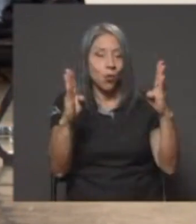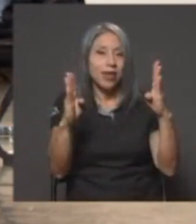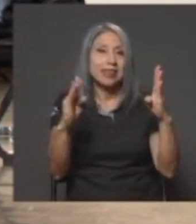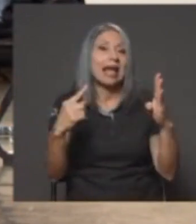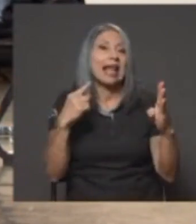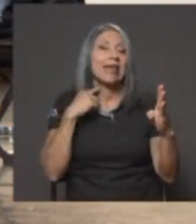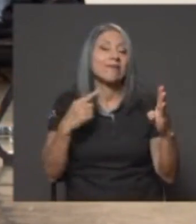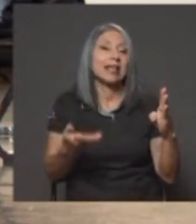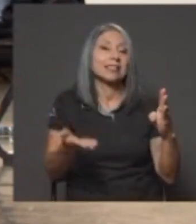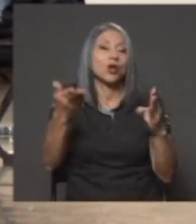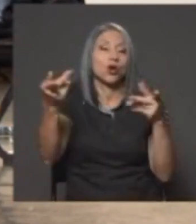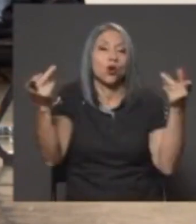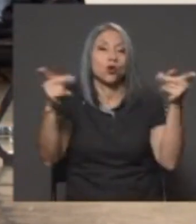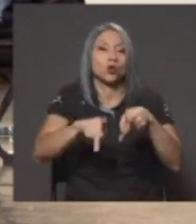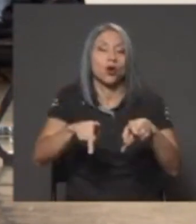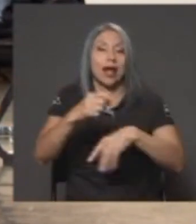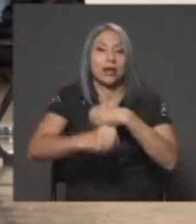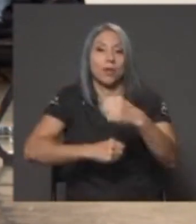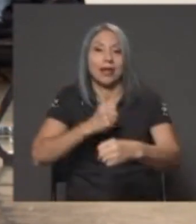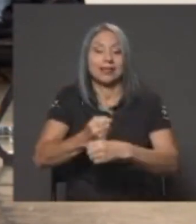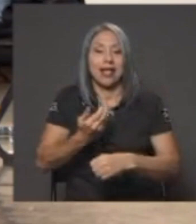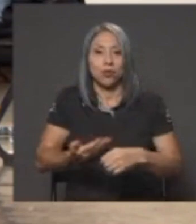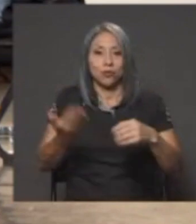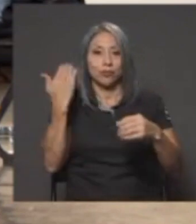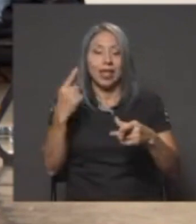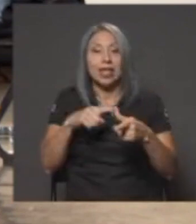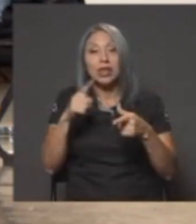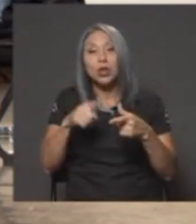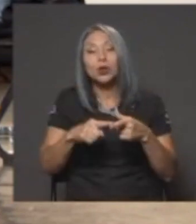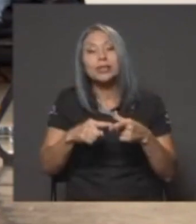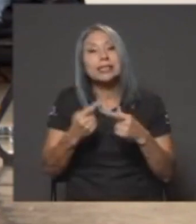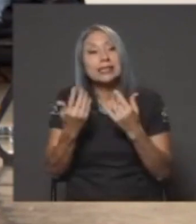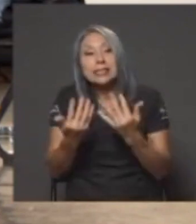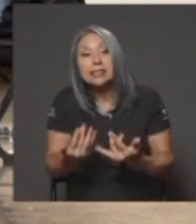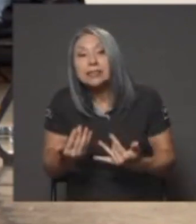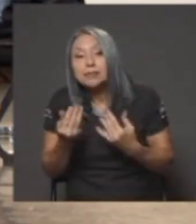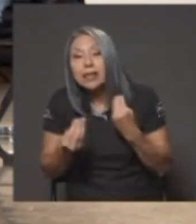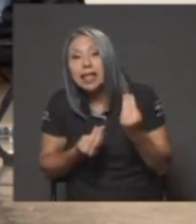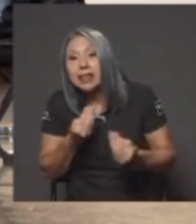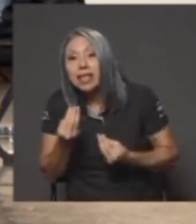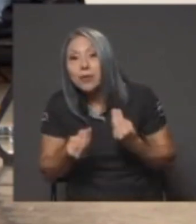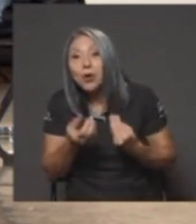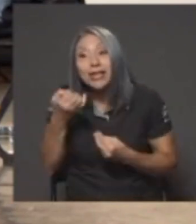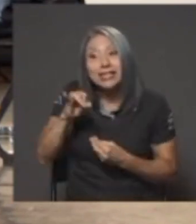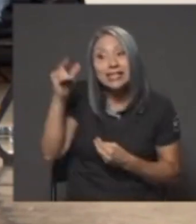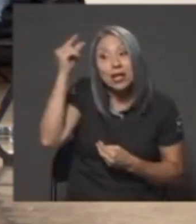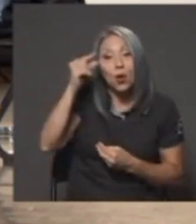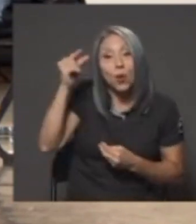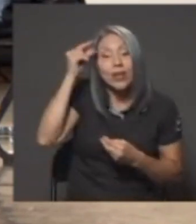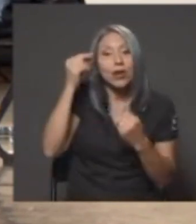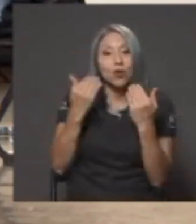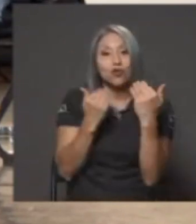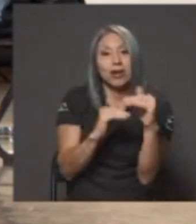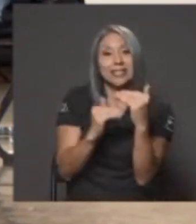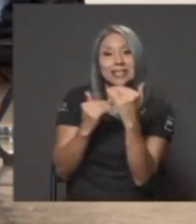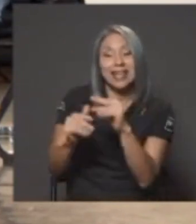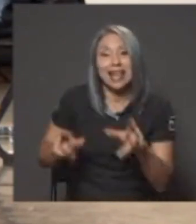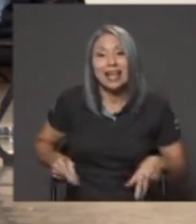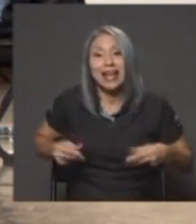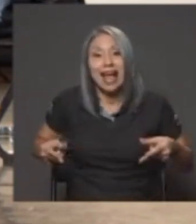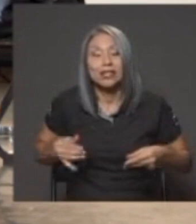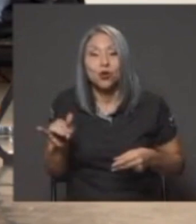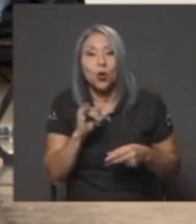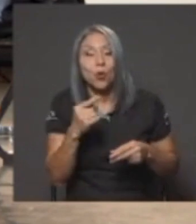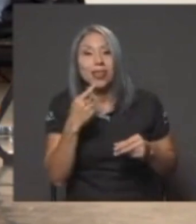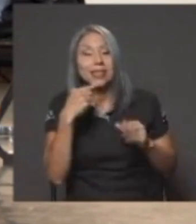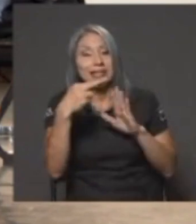que ocurrió el año pasado. Y entonces las expectativas es que si el gobierno restringe el gasto a como dice